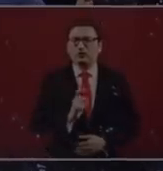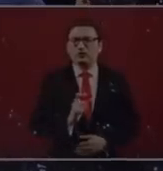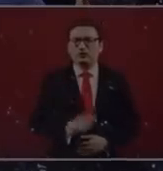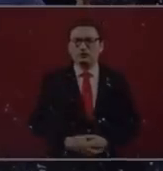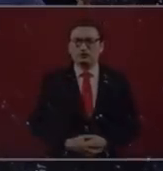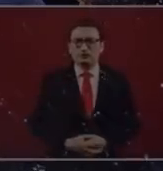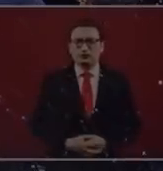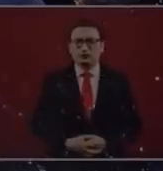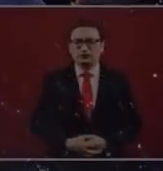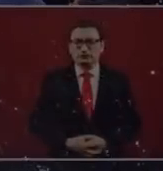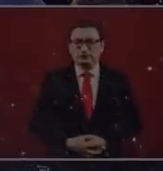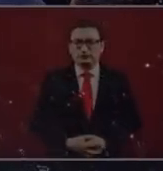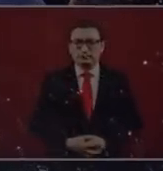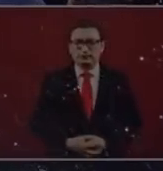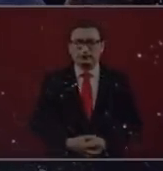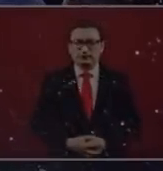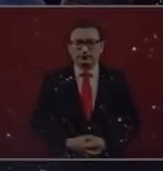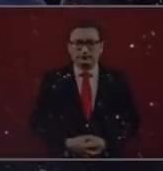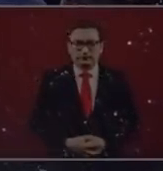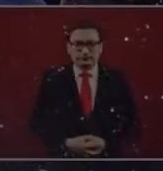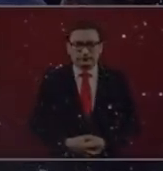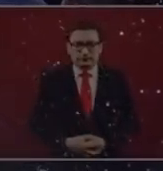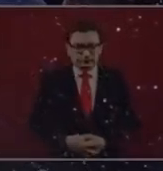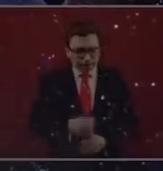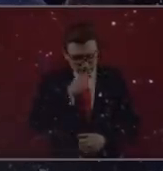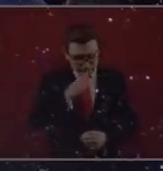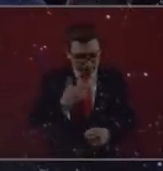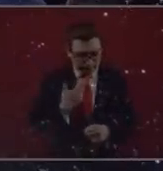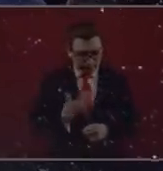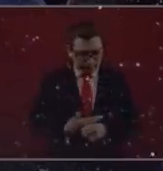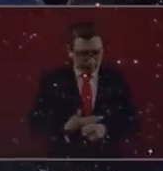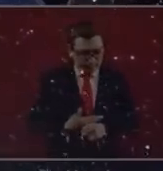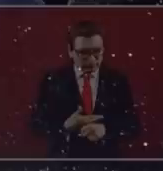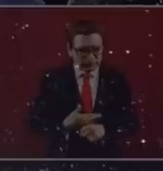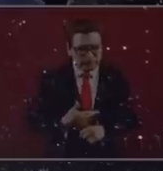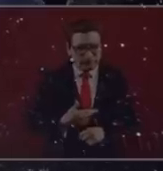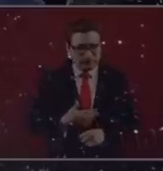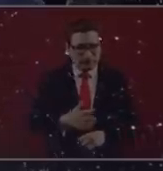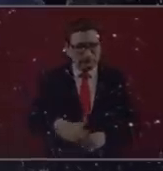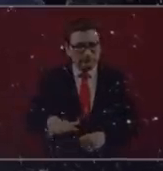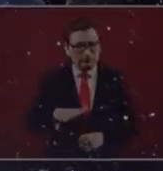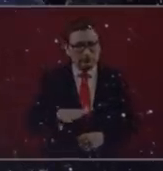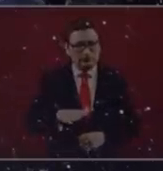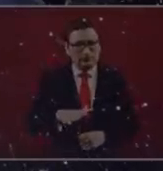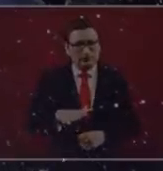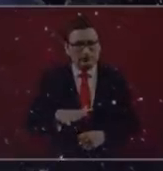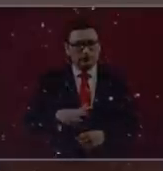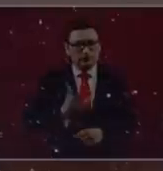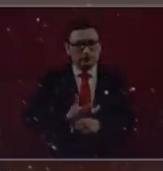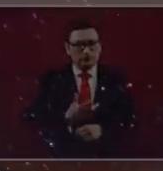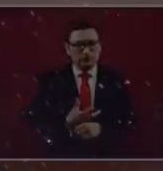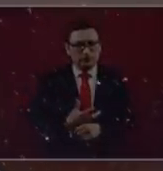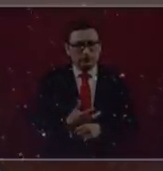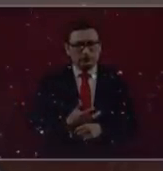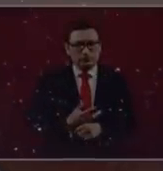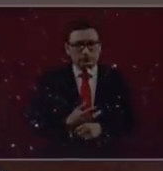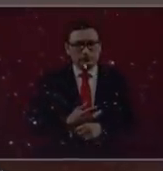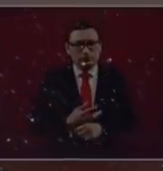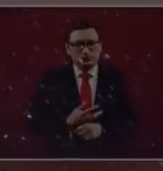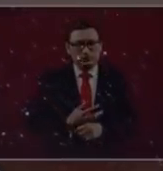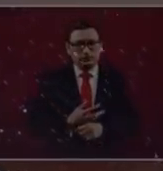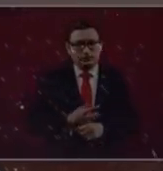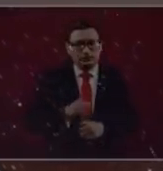Nunca nadie lo va a entender realmente, pero yo tengo la esperanza de que por lo